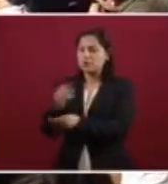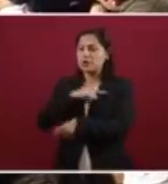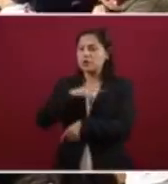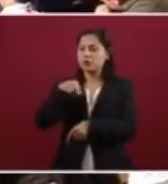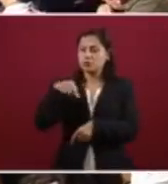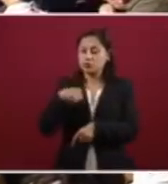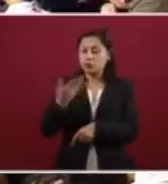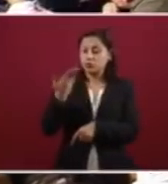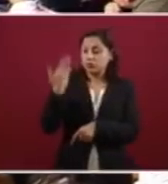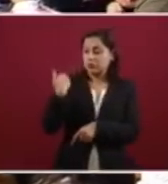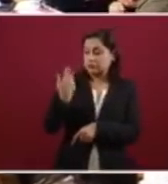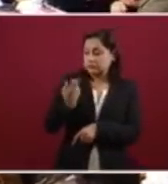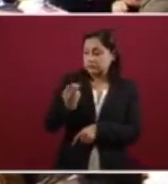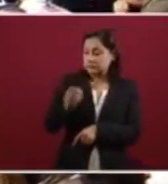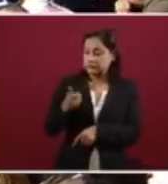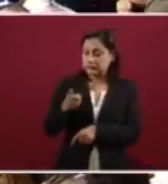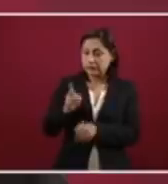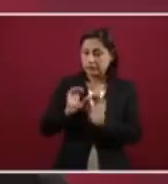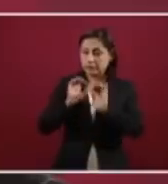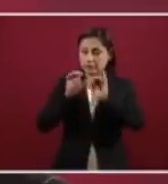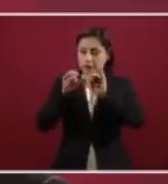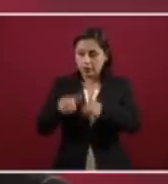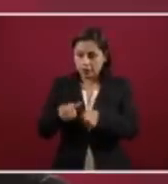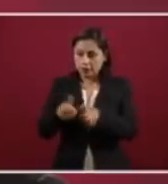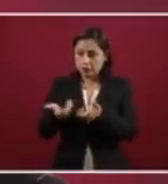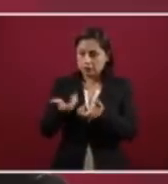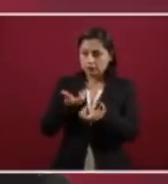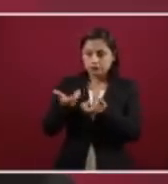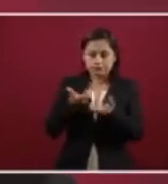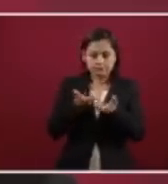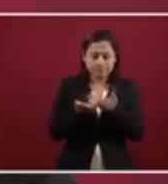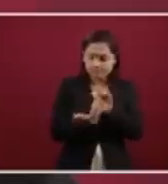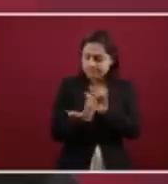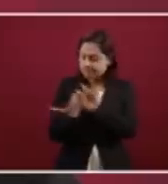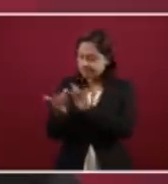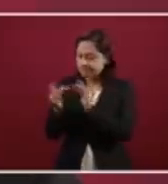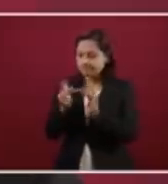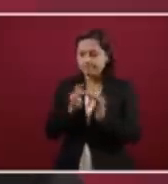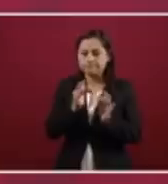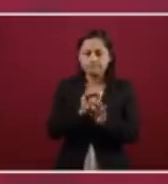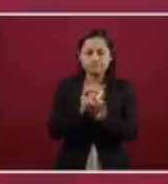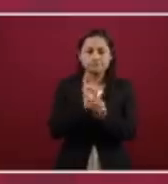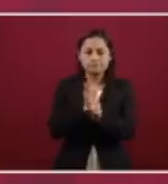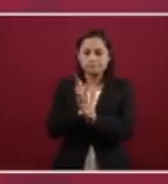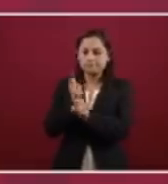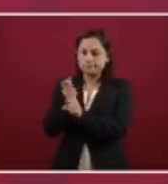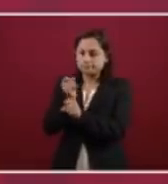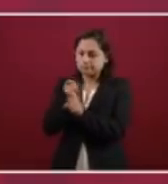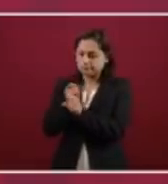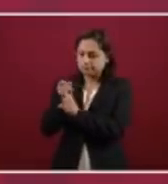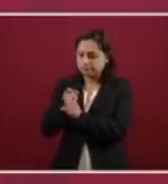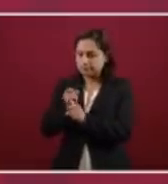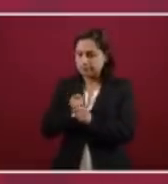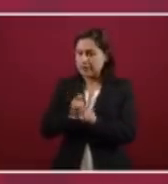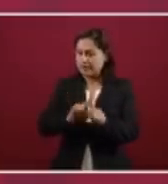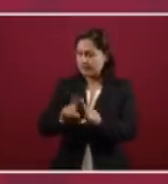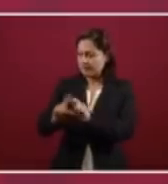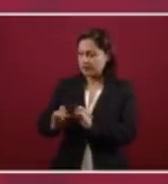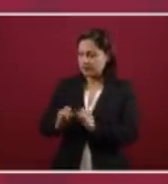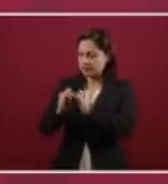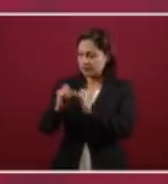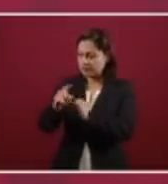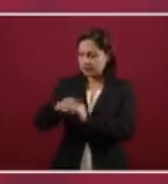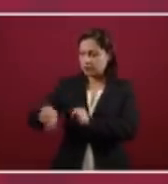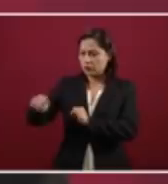pasado diciembre. Hemos estado en una colaboración constante, y son estas entidades, estas instancias, quienes al final